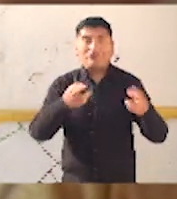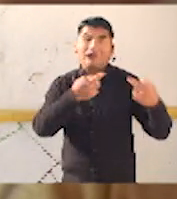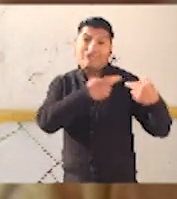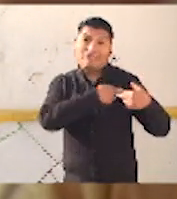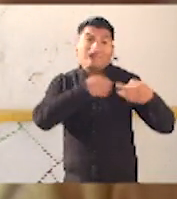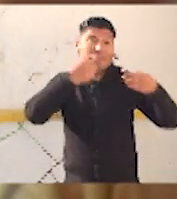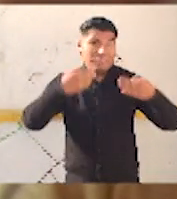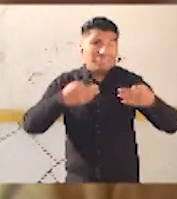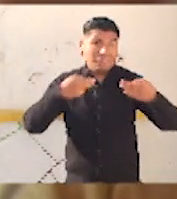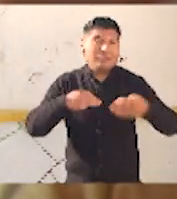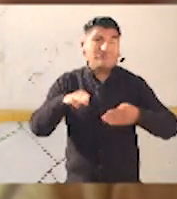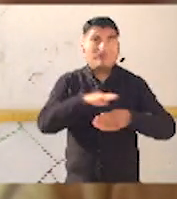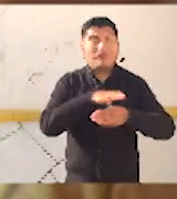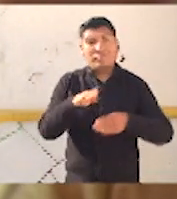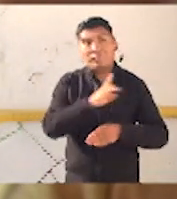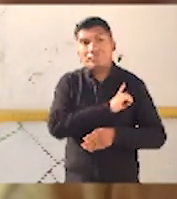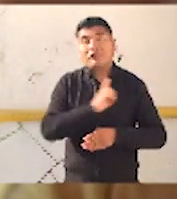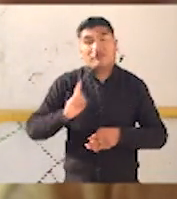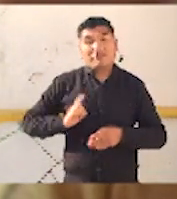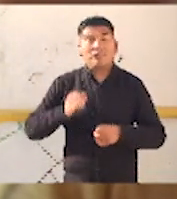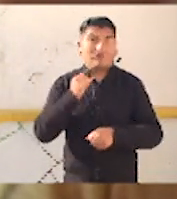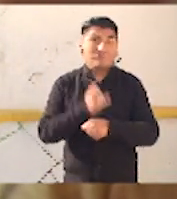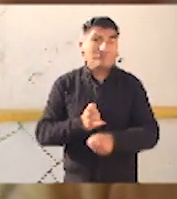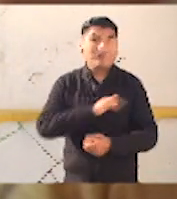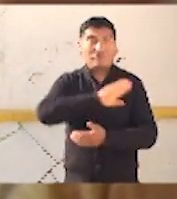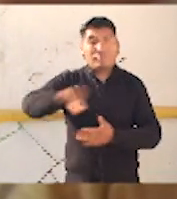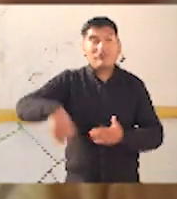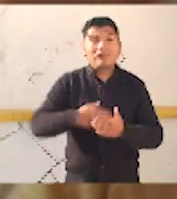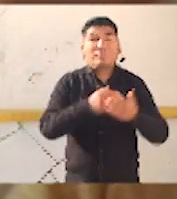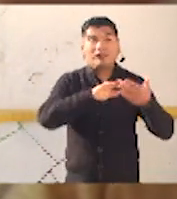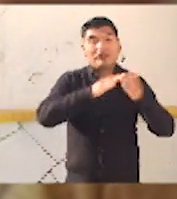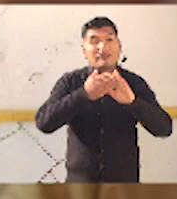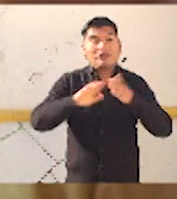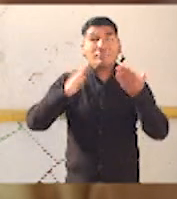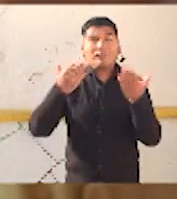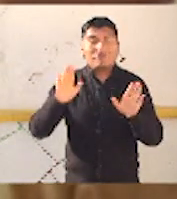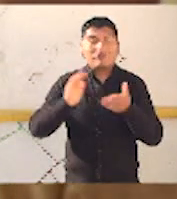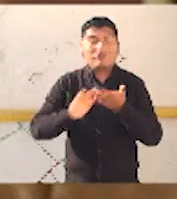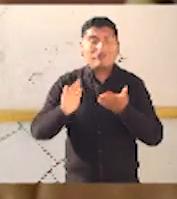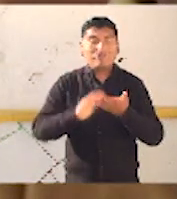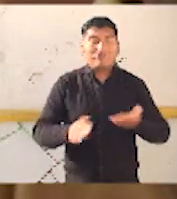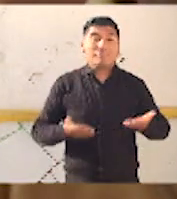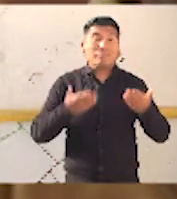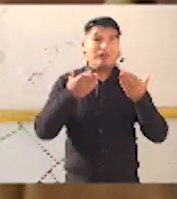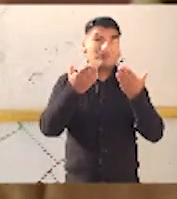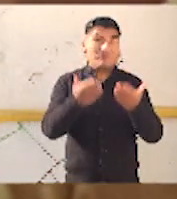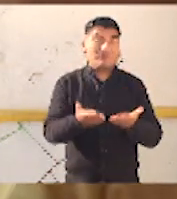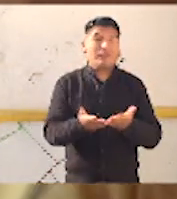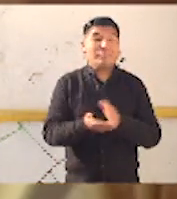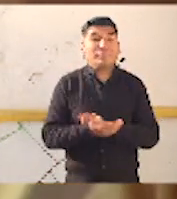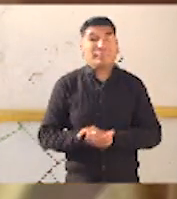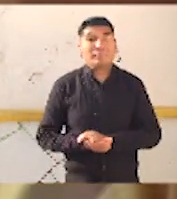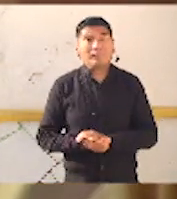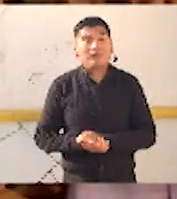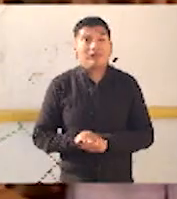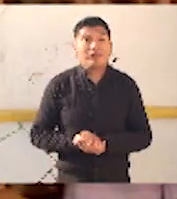hoy ministros de tu Iglesia y de todo el pueblo redimido por ti.